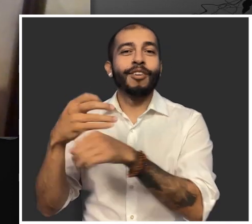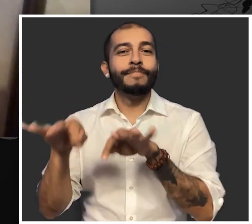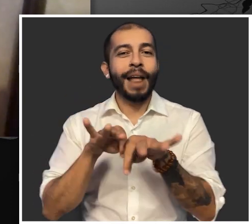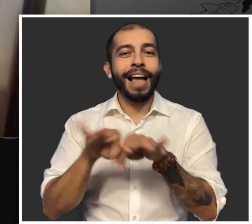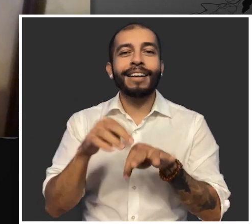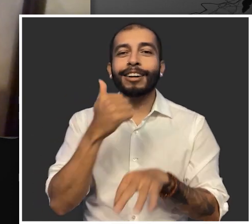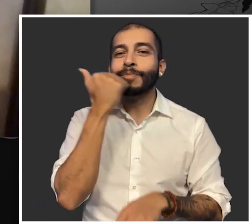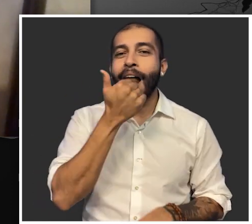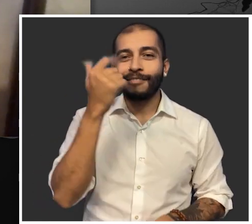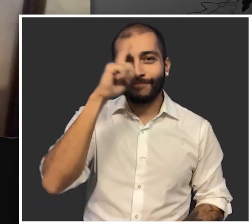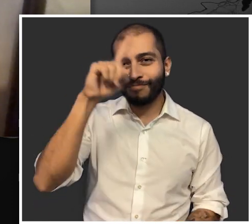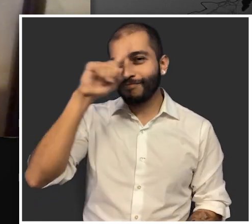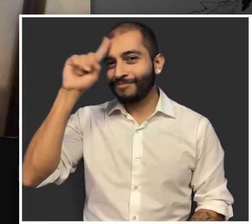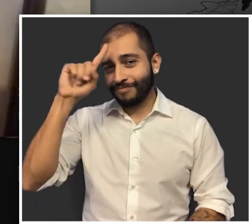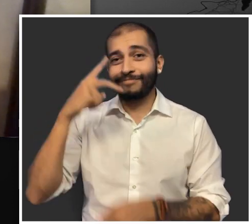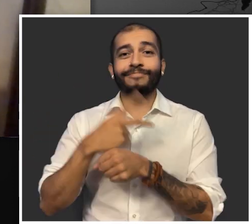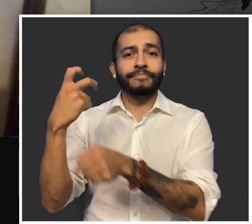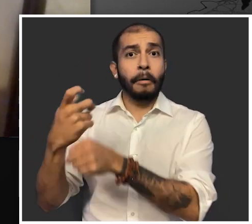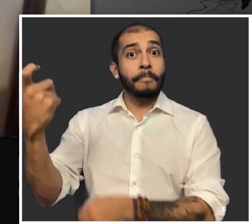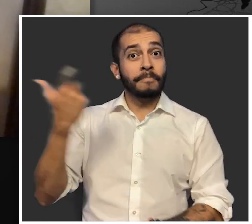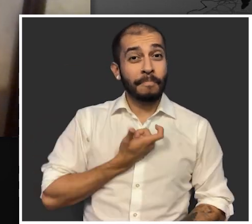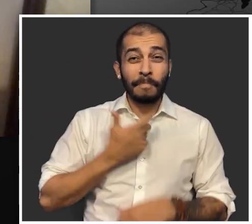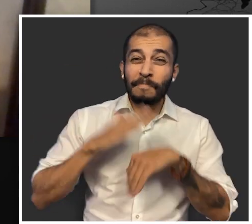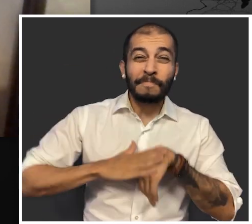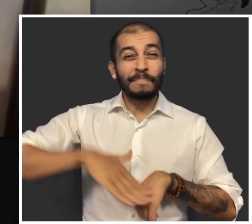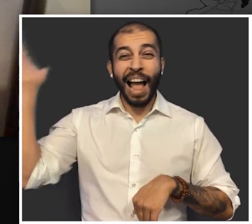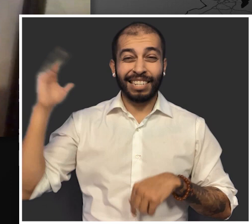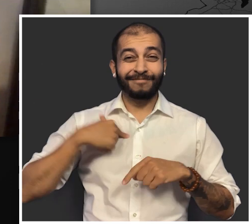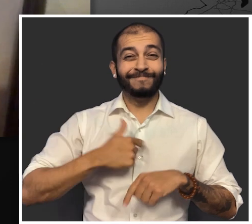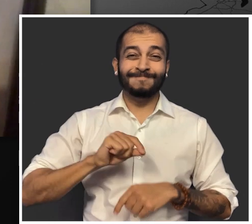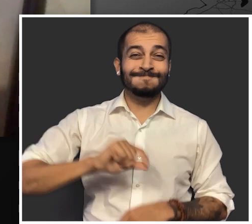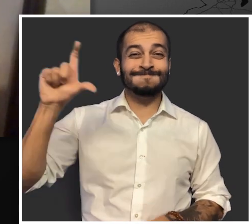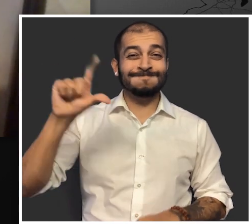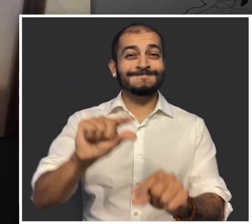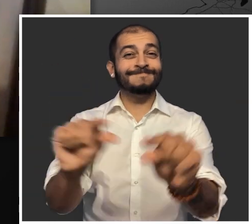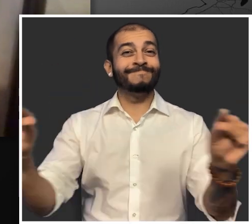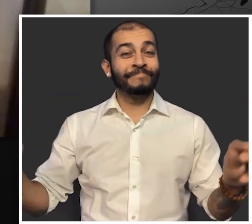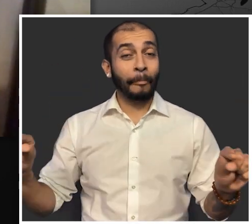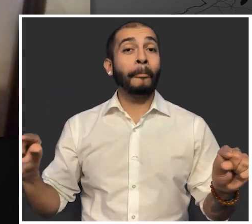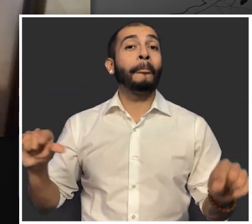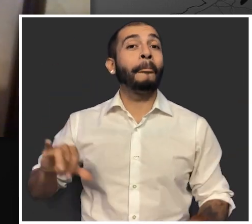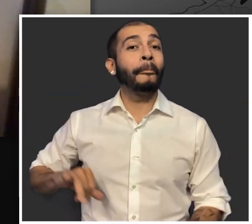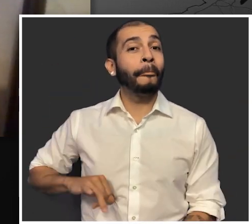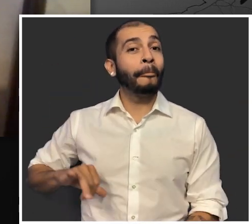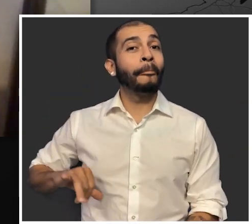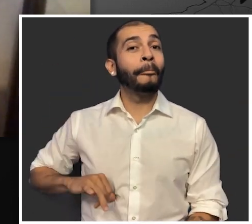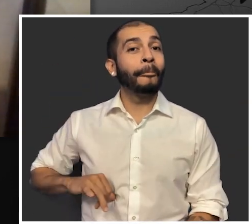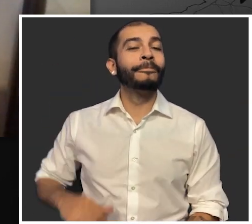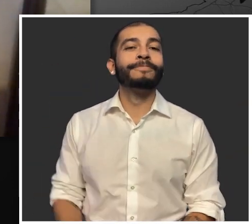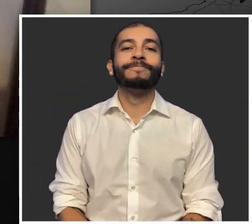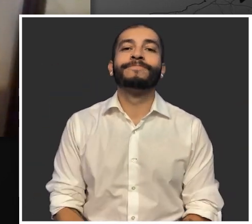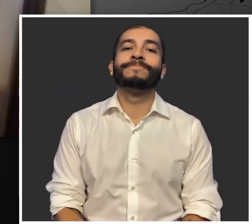de apuntes, se abrió un puesto de tutora y me lo ofrecieron. Y finalmente me convertí en la tutora